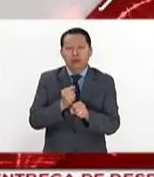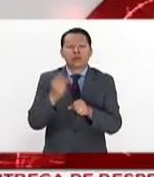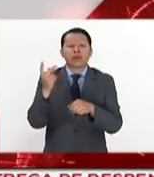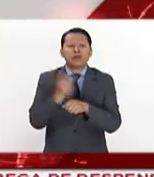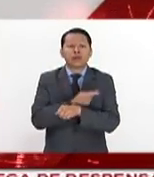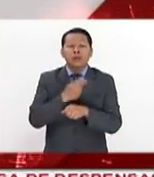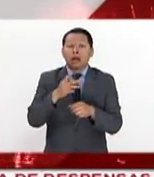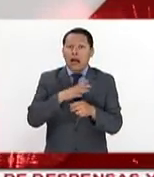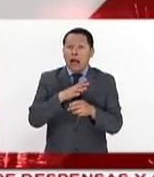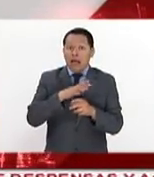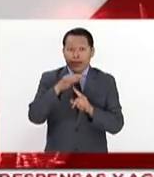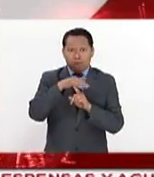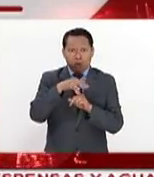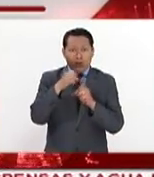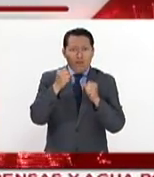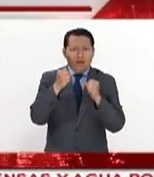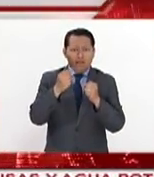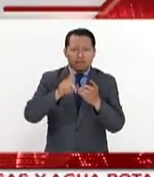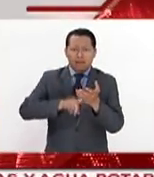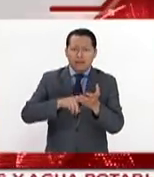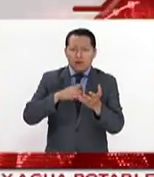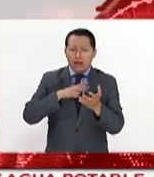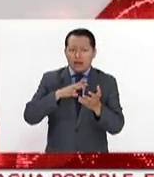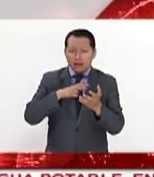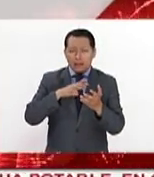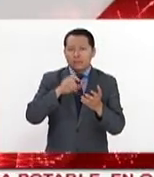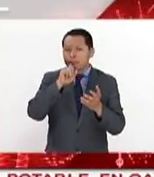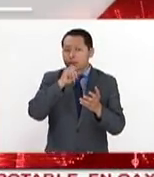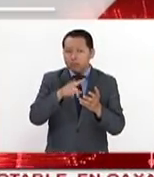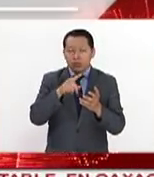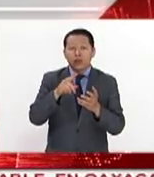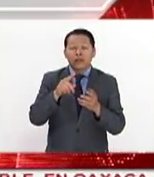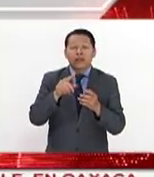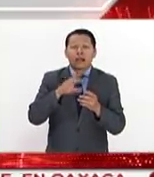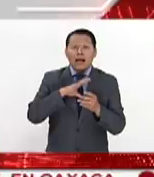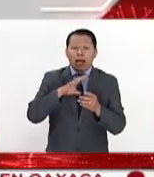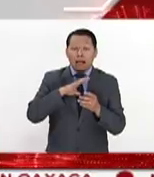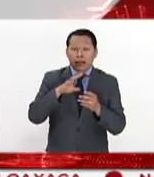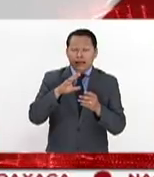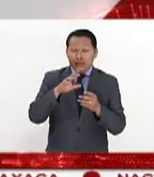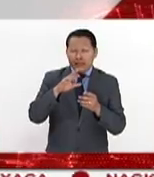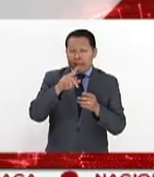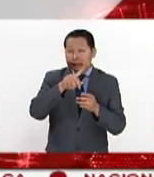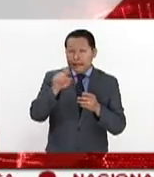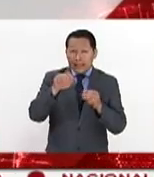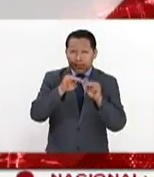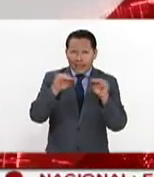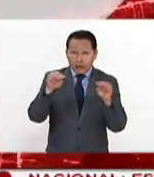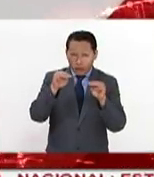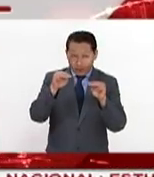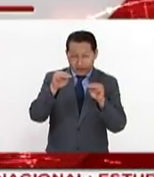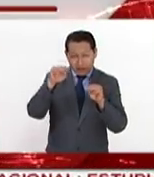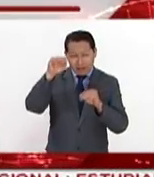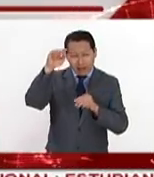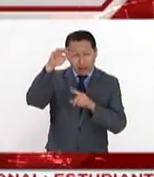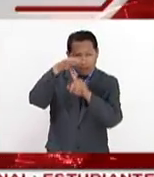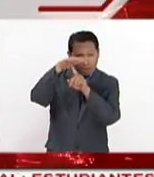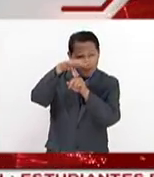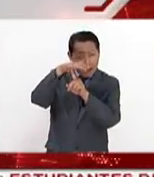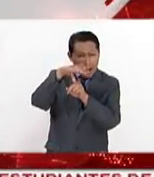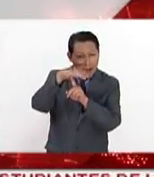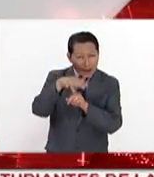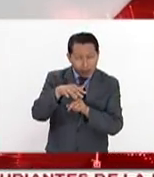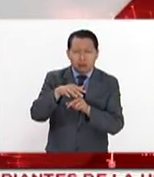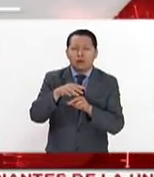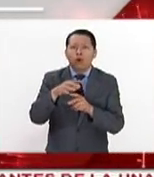un helicóptero tan fuerte que llevaba tanta gente, la turbina de aire desde 100 metros antes de aterrizar, generara una gran nube de polvo que